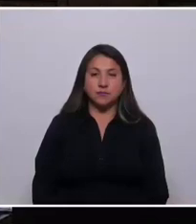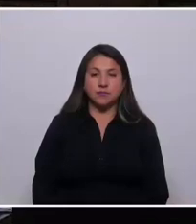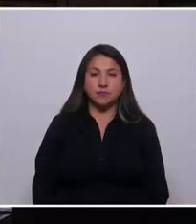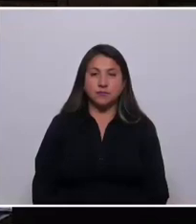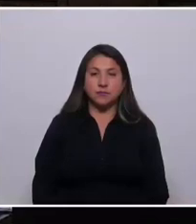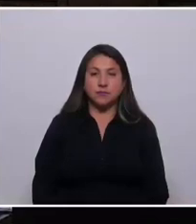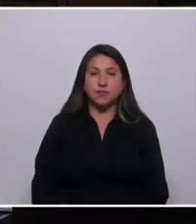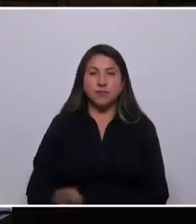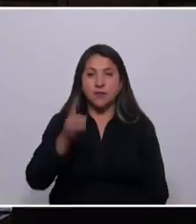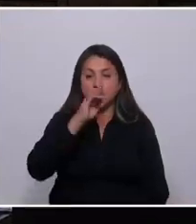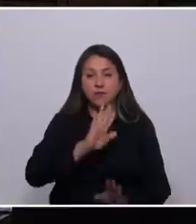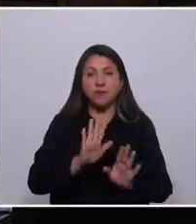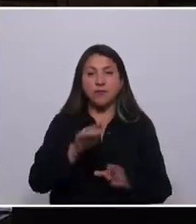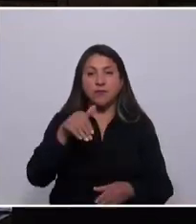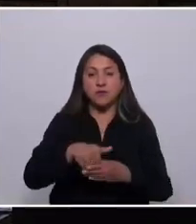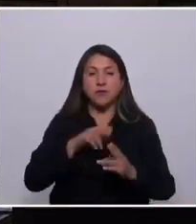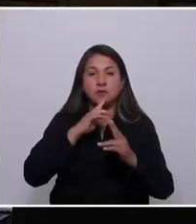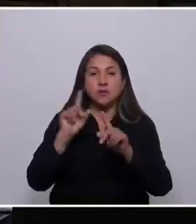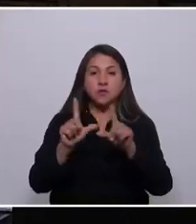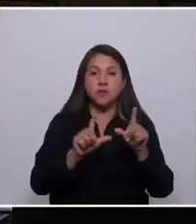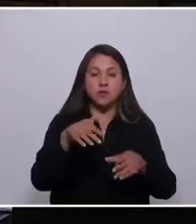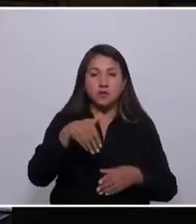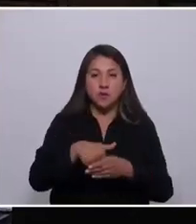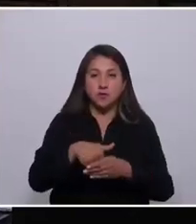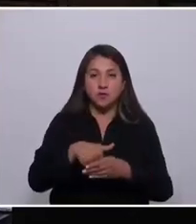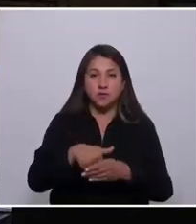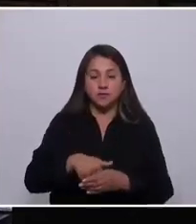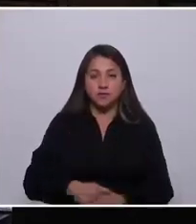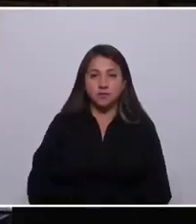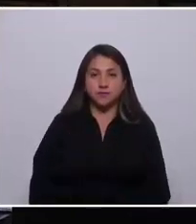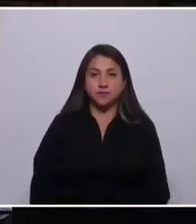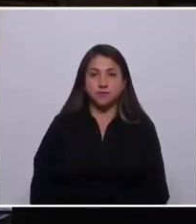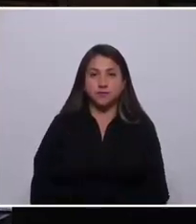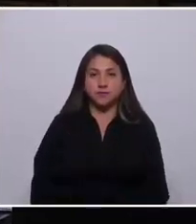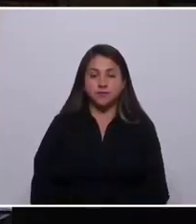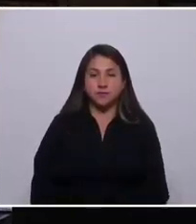Finalizada la votación, resultado de la votación.